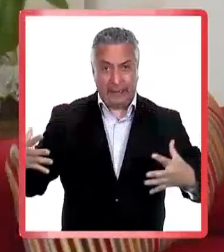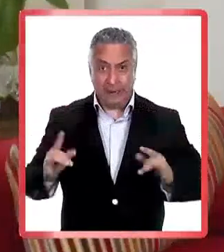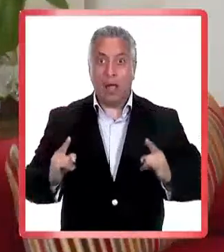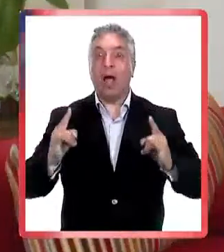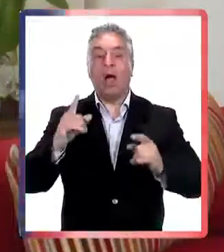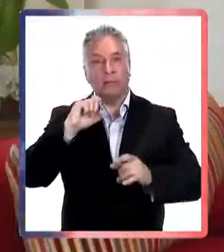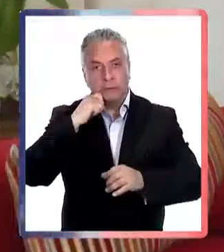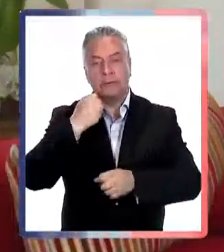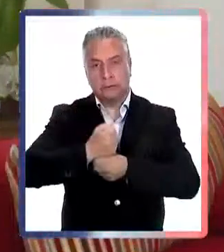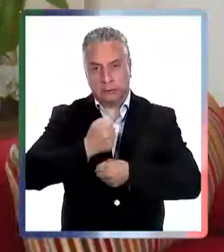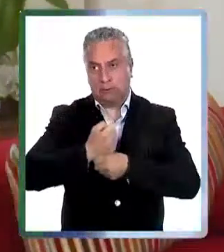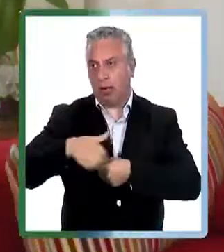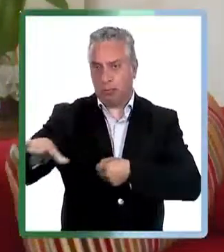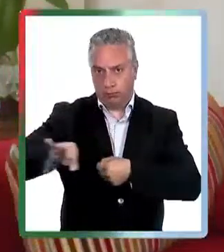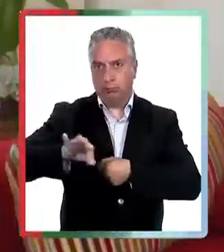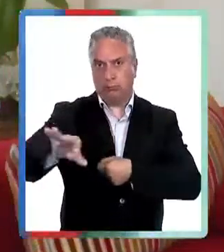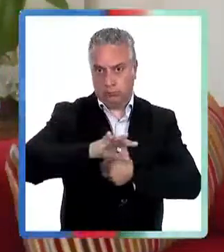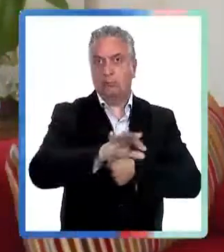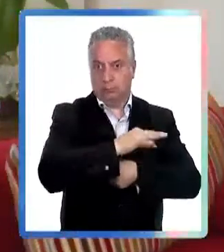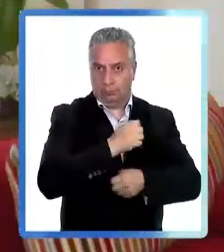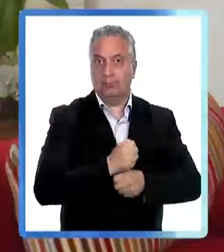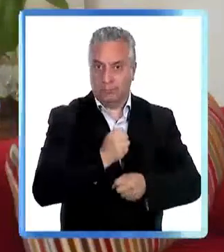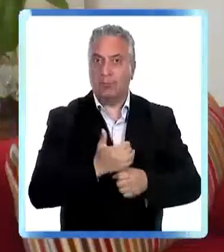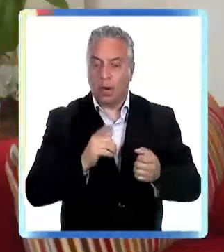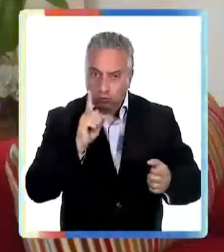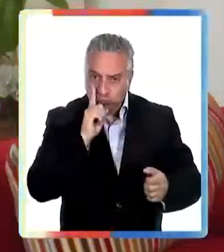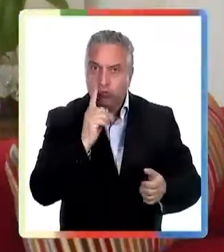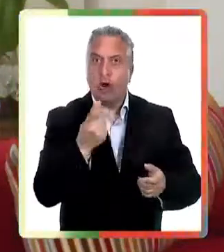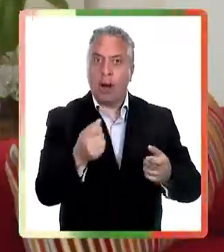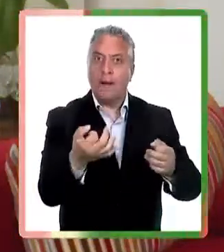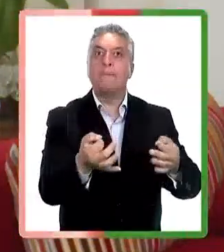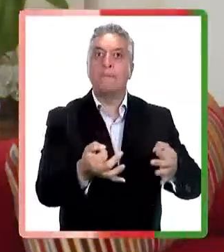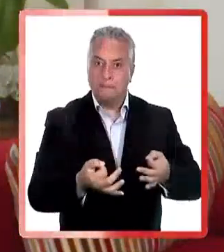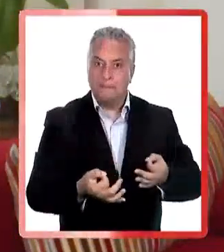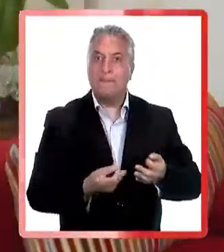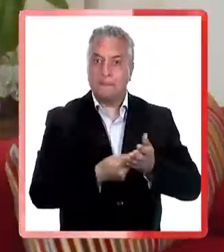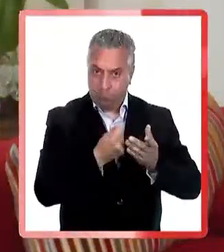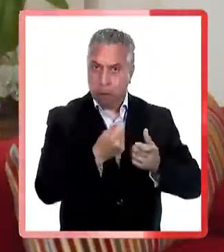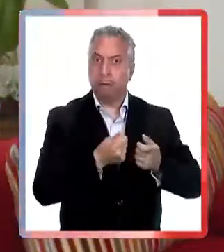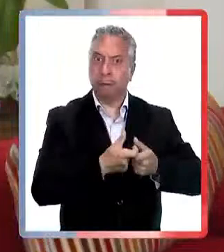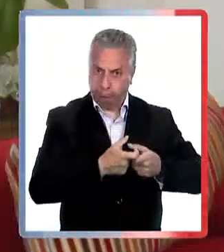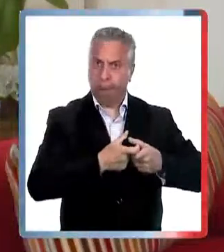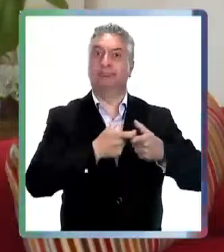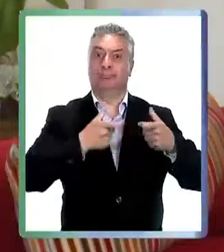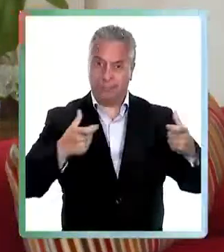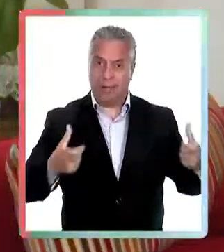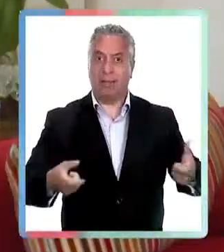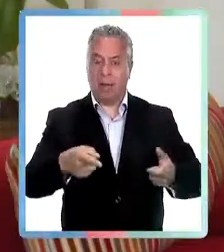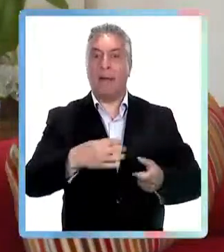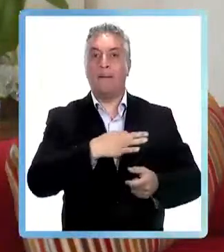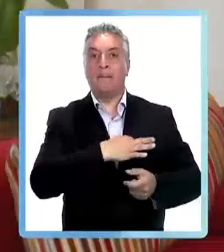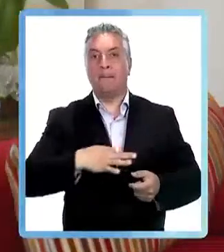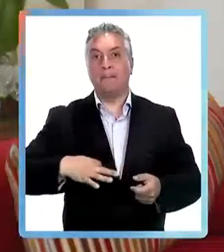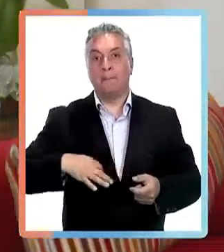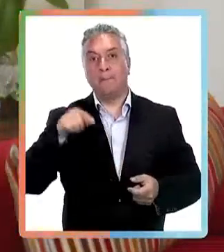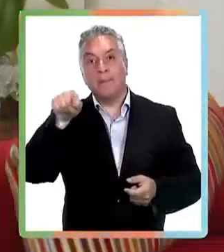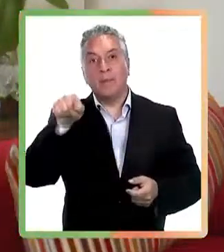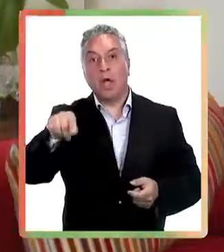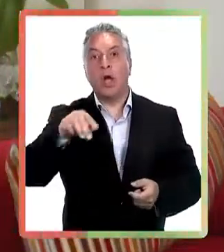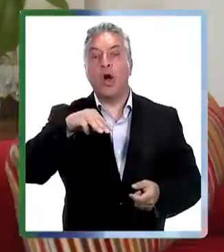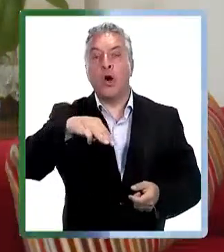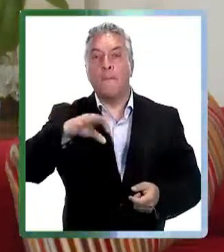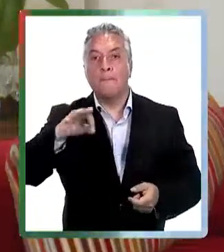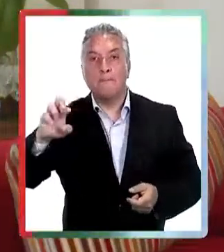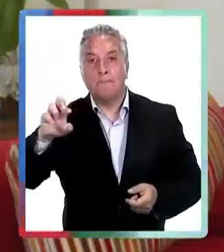eso significa mano de obra, trabajo. Entonces hay un presupuesto muy, muy grande, sobre todo en el Ministerio de